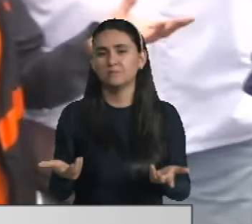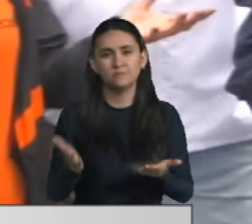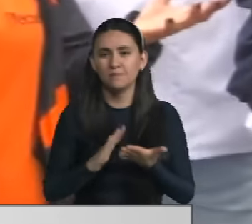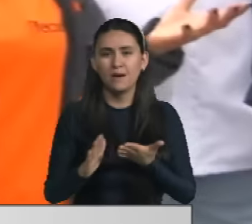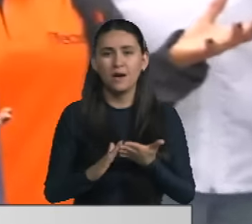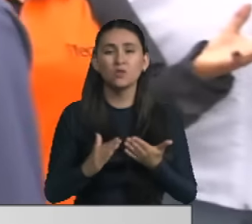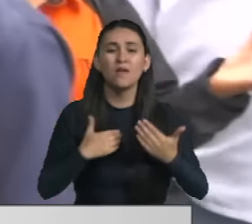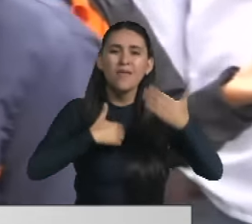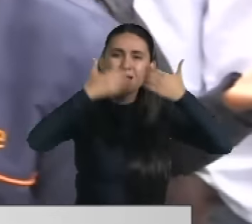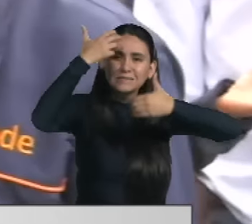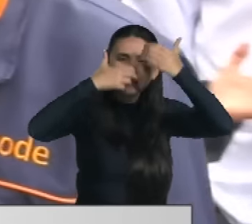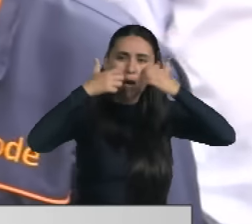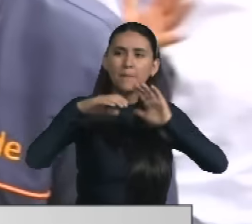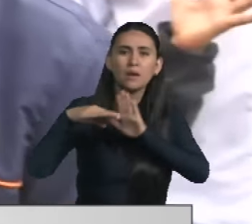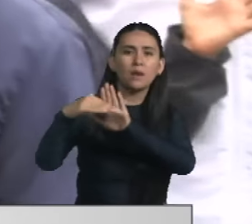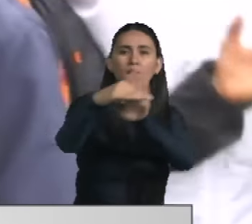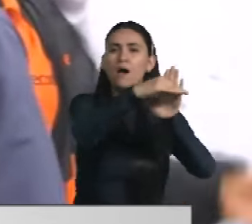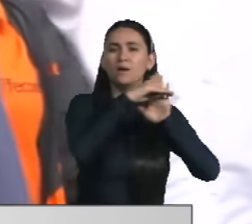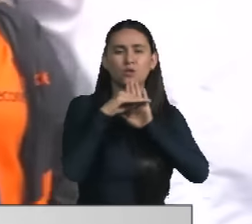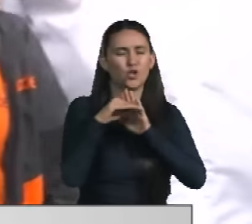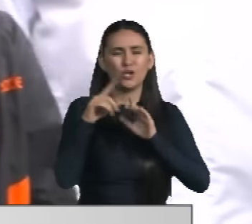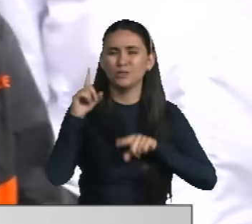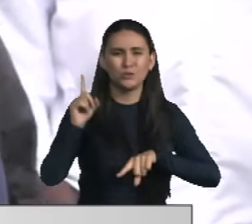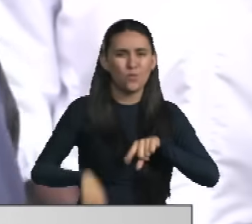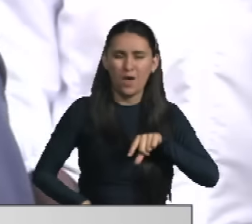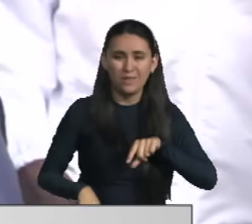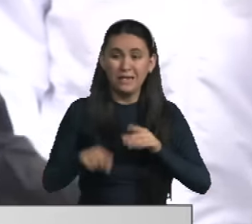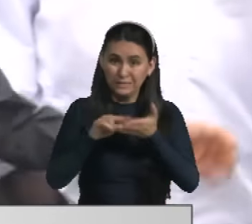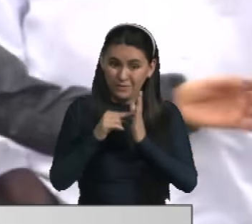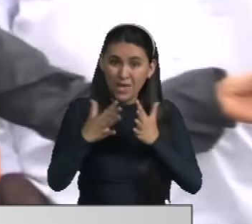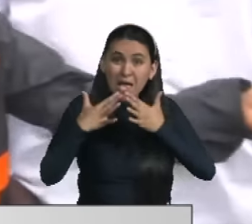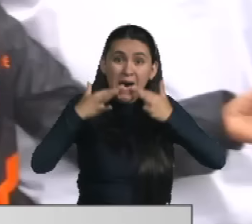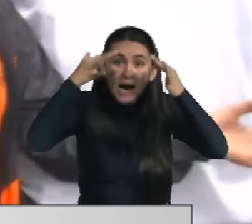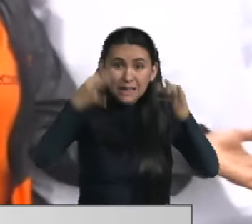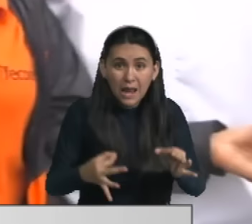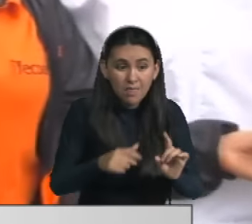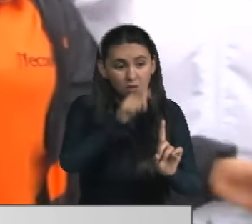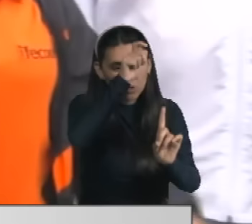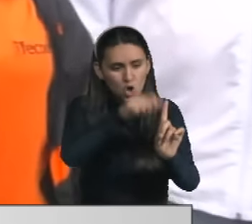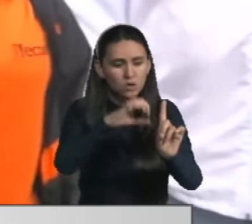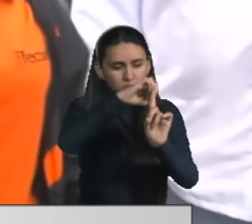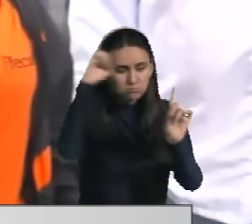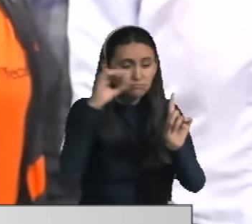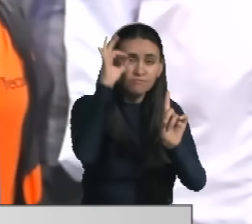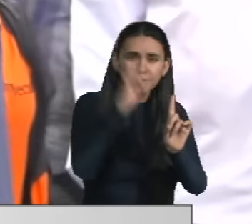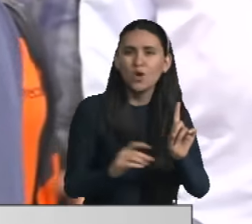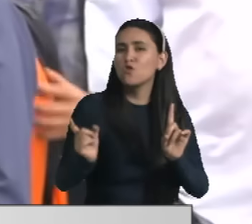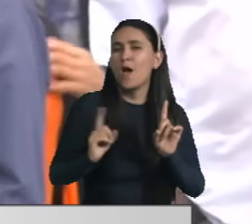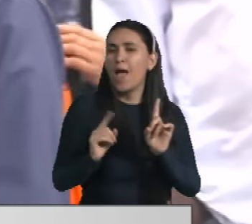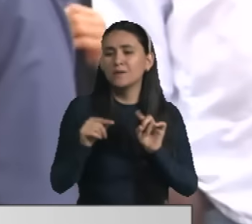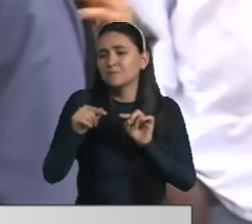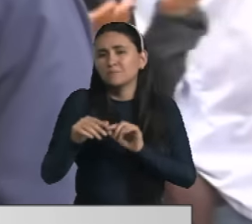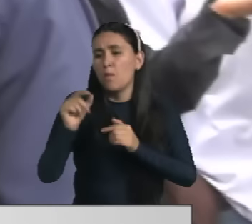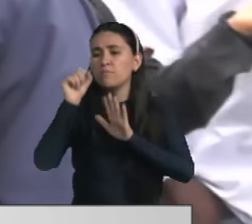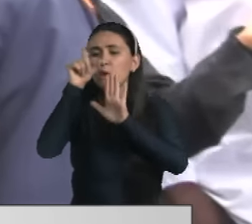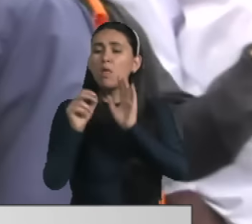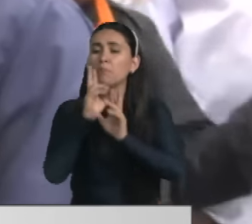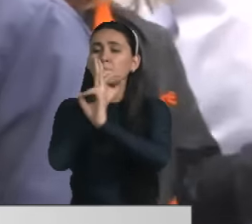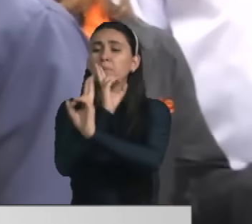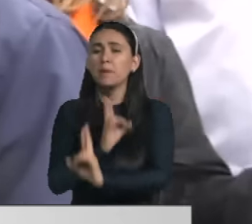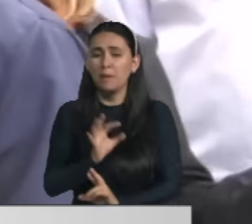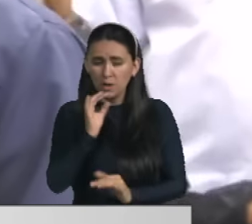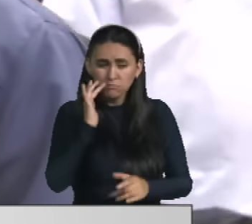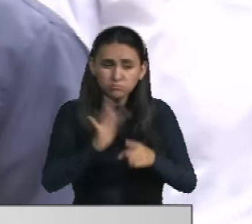exámenes estandarizados, porque eso no consulta la realidad del maestro. Como tal, entonces, el fondo de todo esto